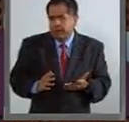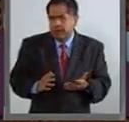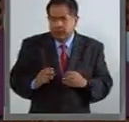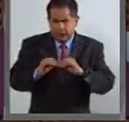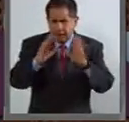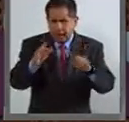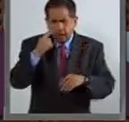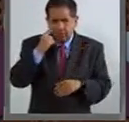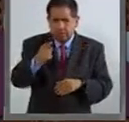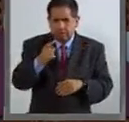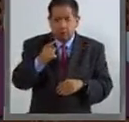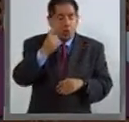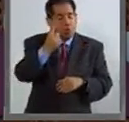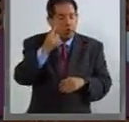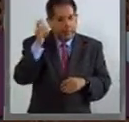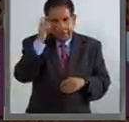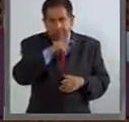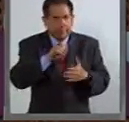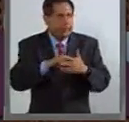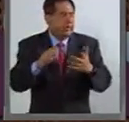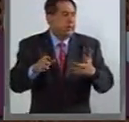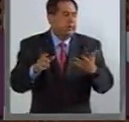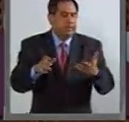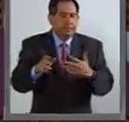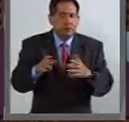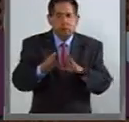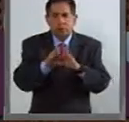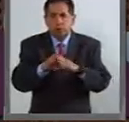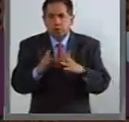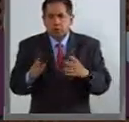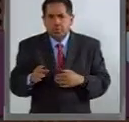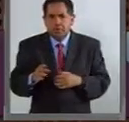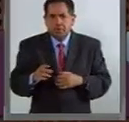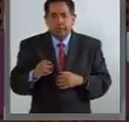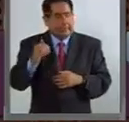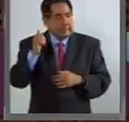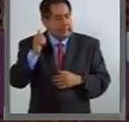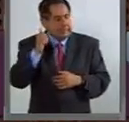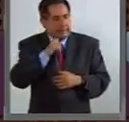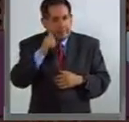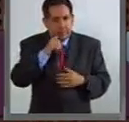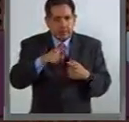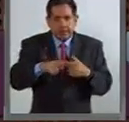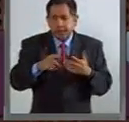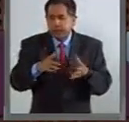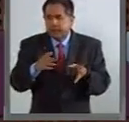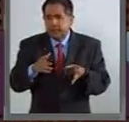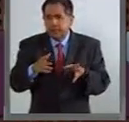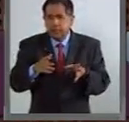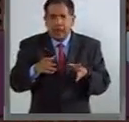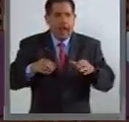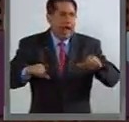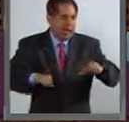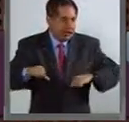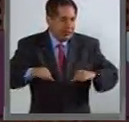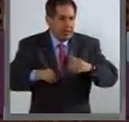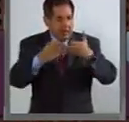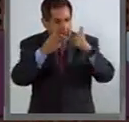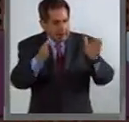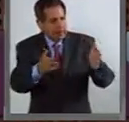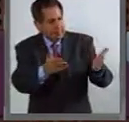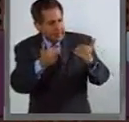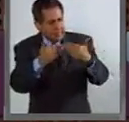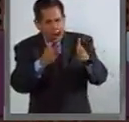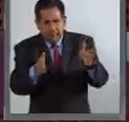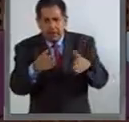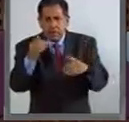por supuesto que es muy difícil hacer siempre en todo las mismas actividades de apertura social.